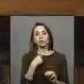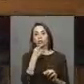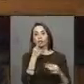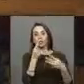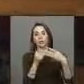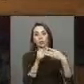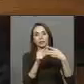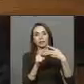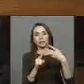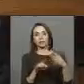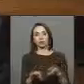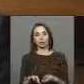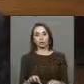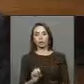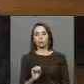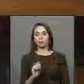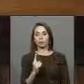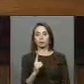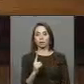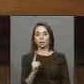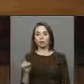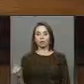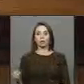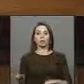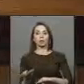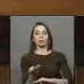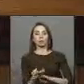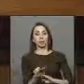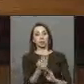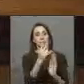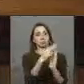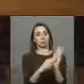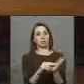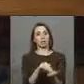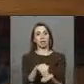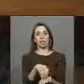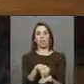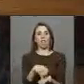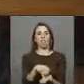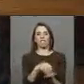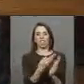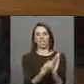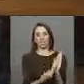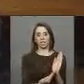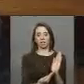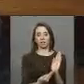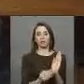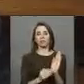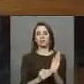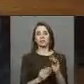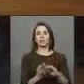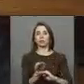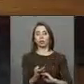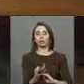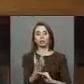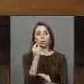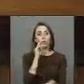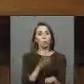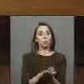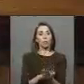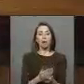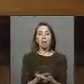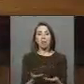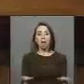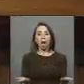tres cosas. Uno, la debilidad del requerimiento es manifiesta. Este requerimiento no logró probar